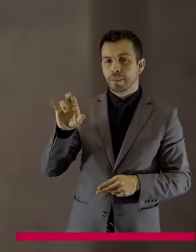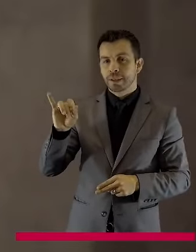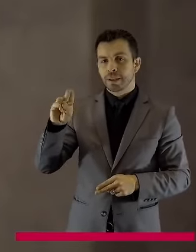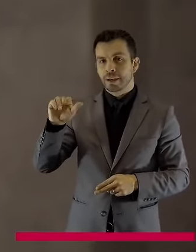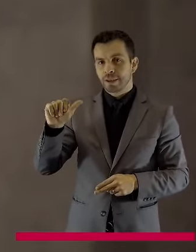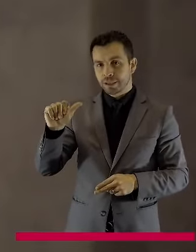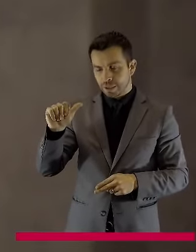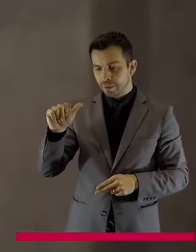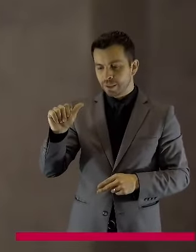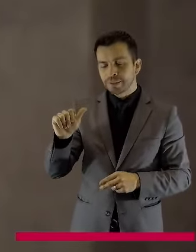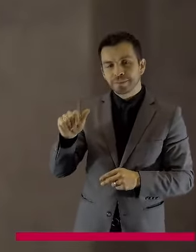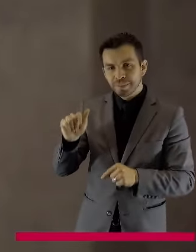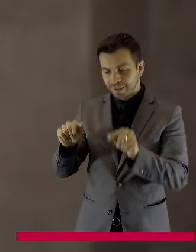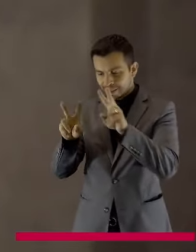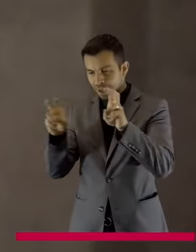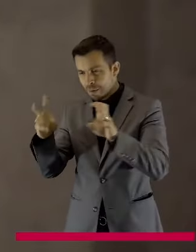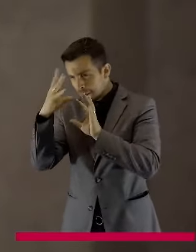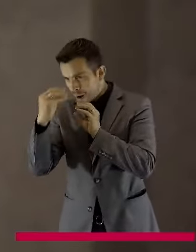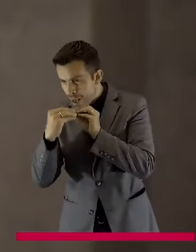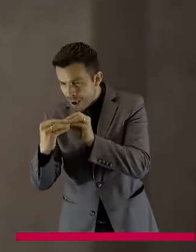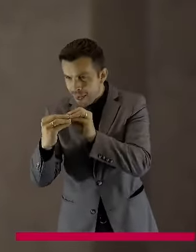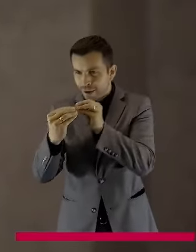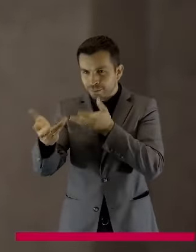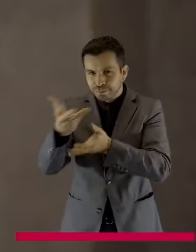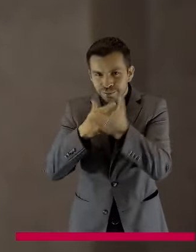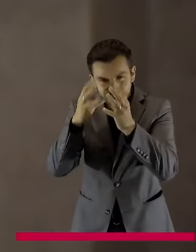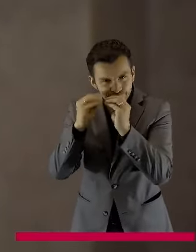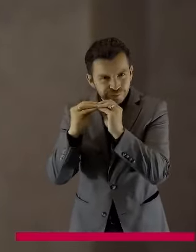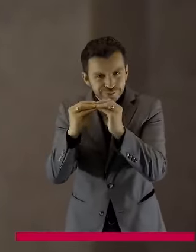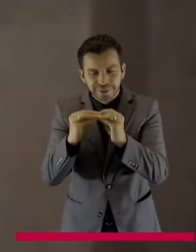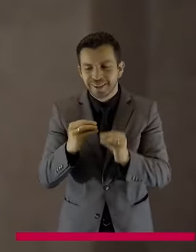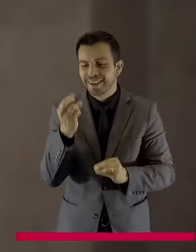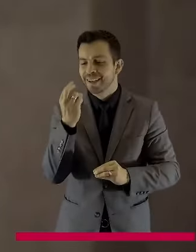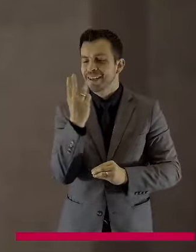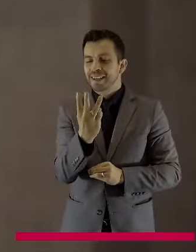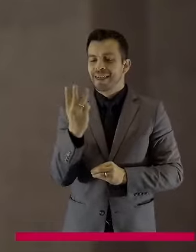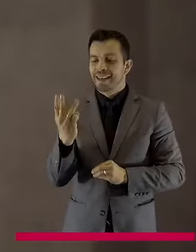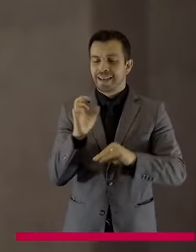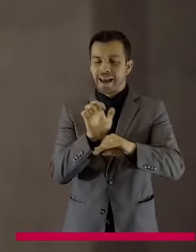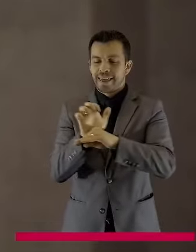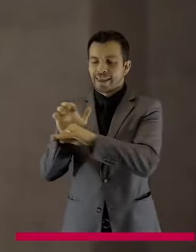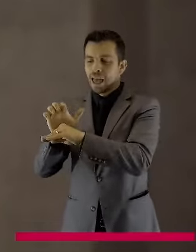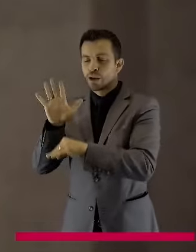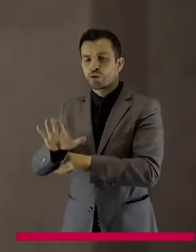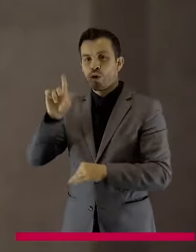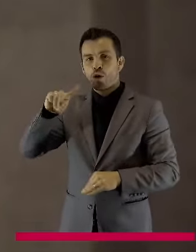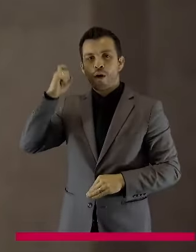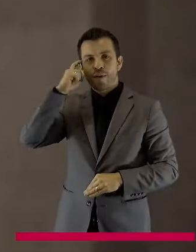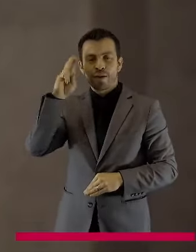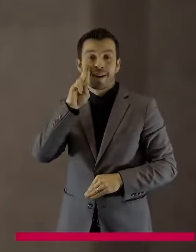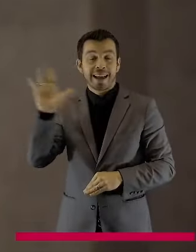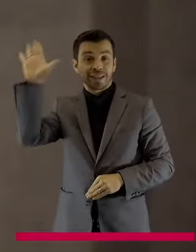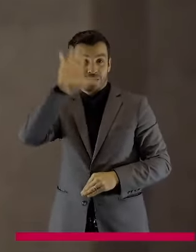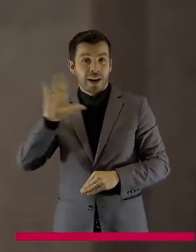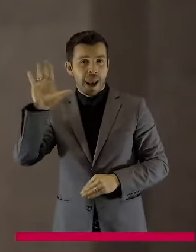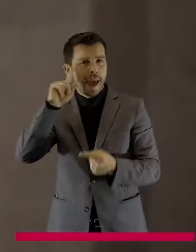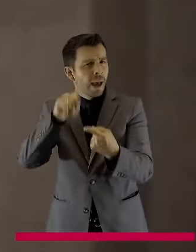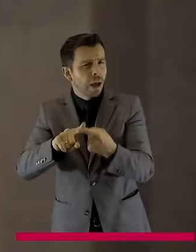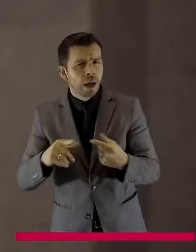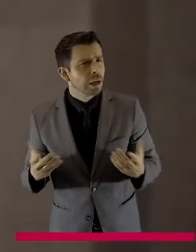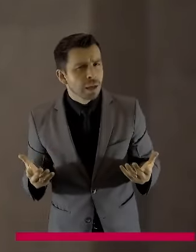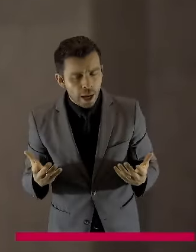la concertación y el diálogo con las 33 entidades del Gobierno Nacional para que